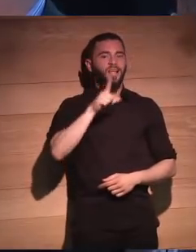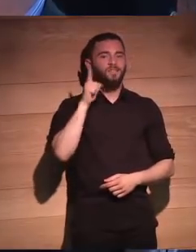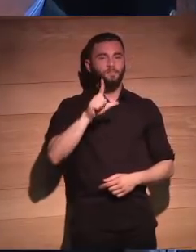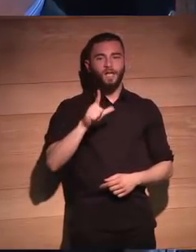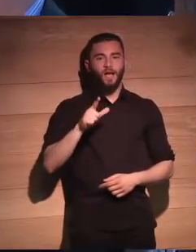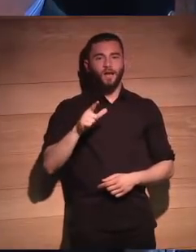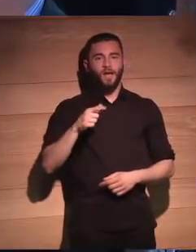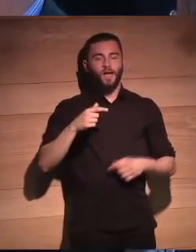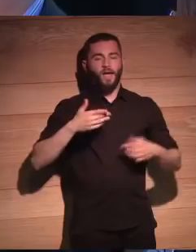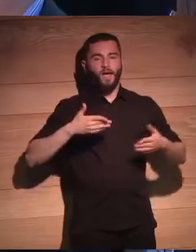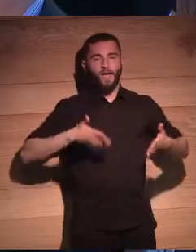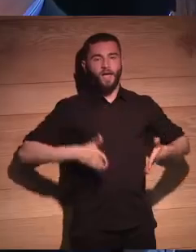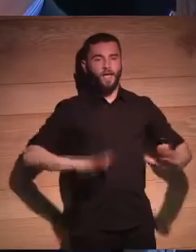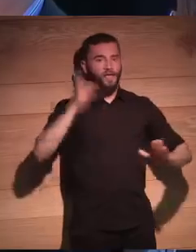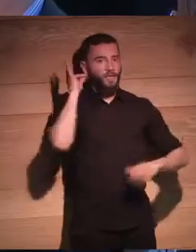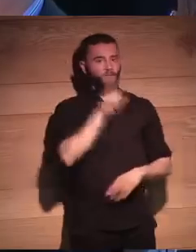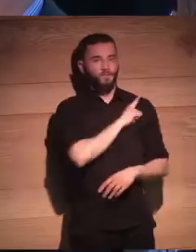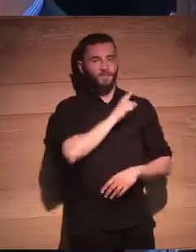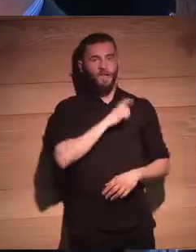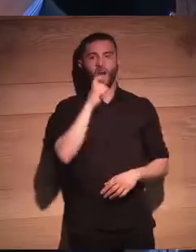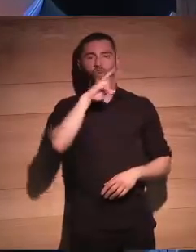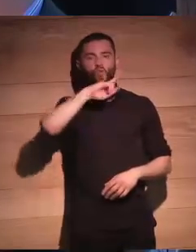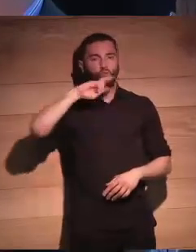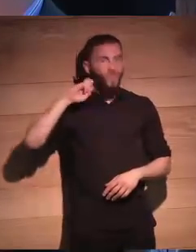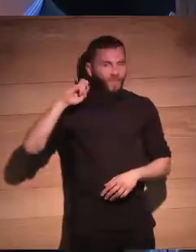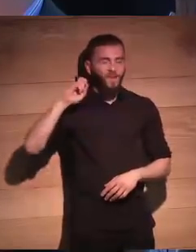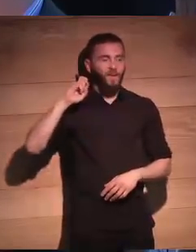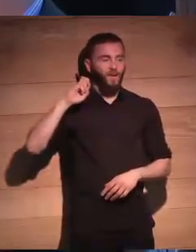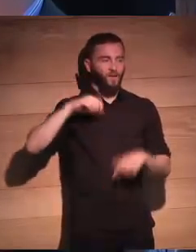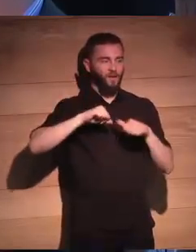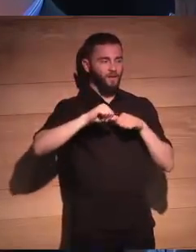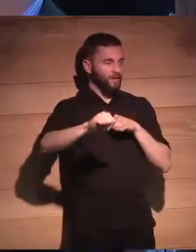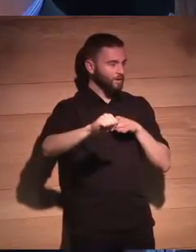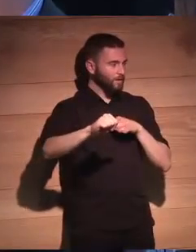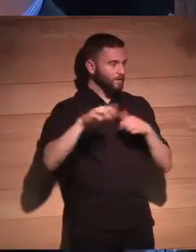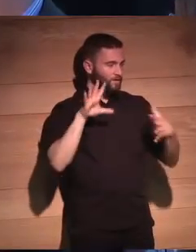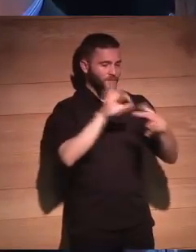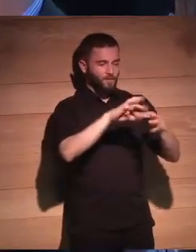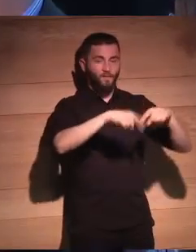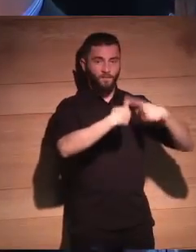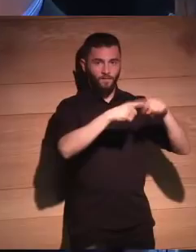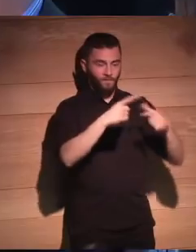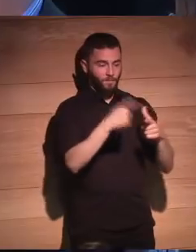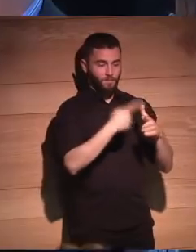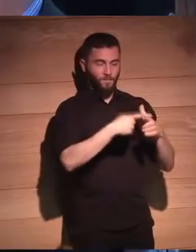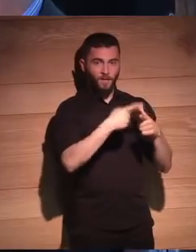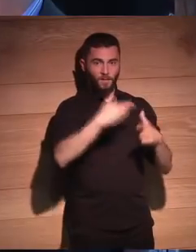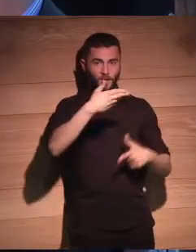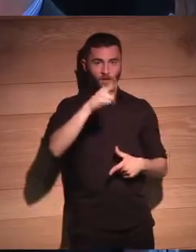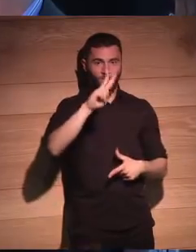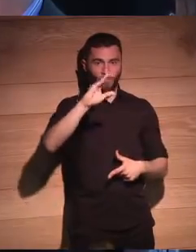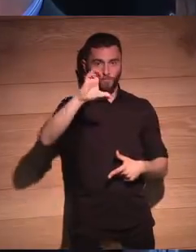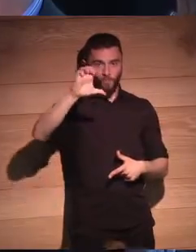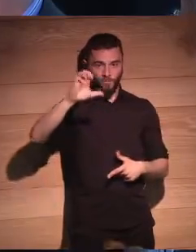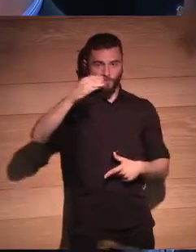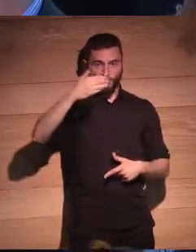militar, judía, y a partir de ahí ya, aparte de la filiación familiar de que es prima de Bruce Wayne, ya